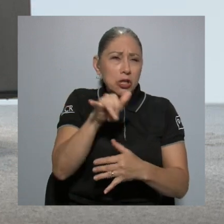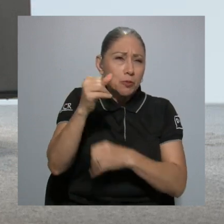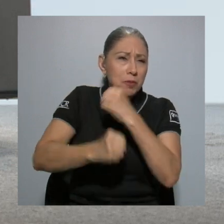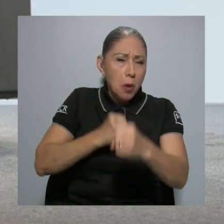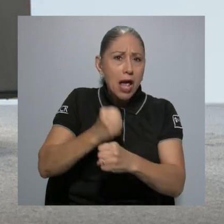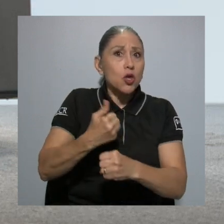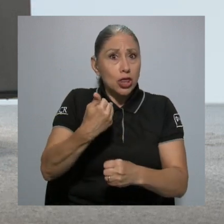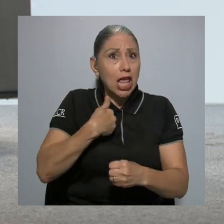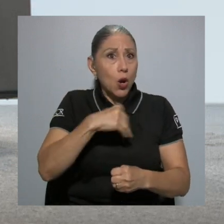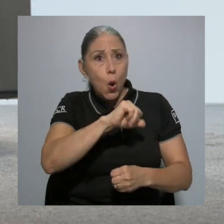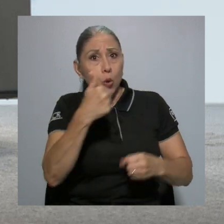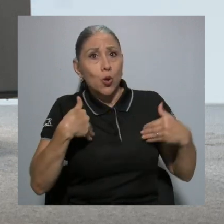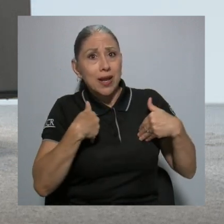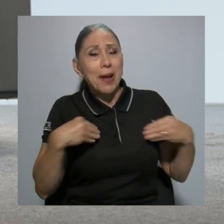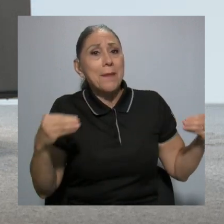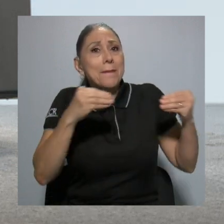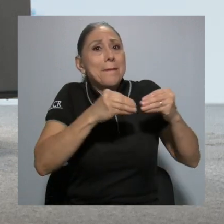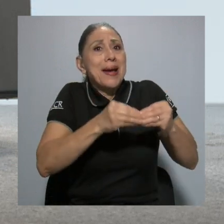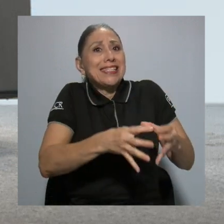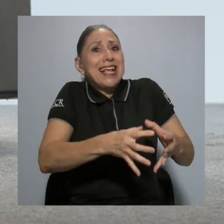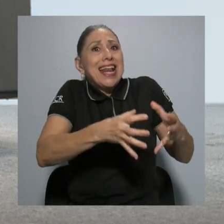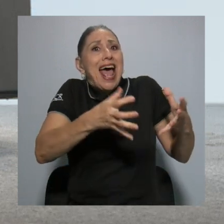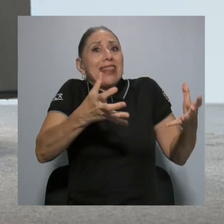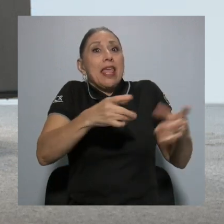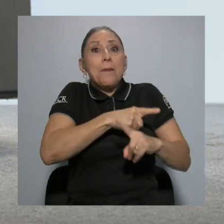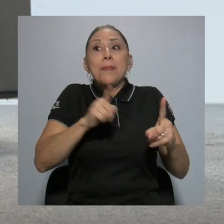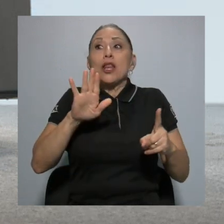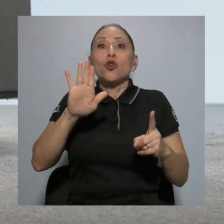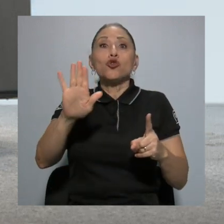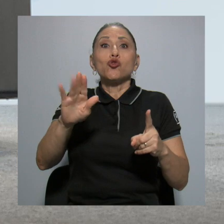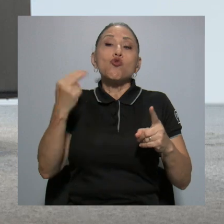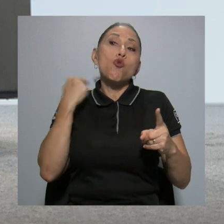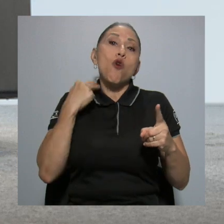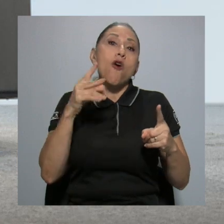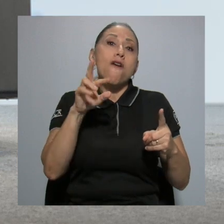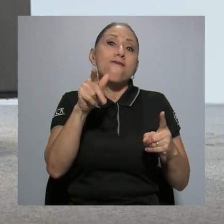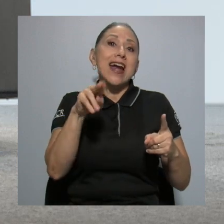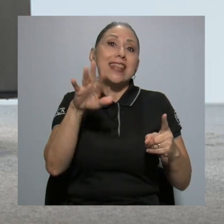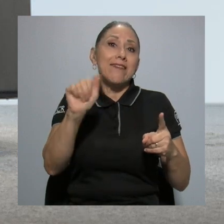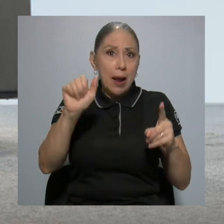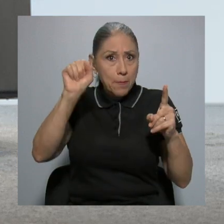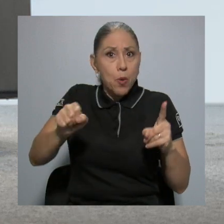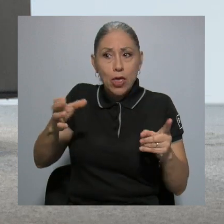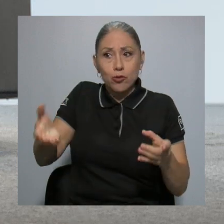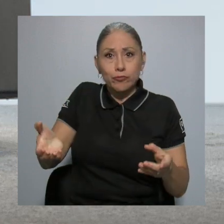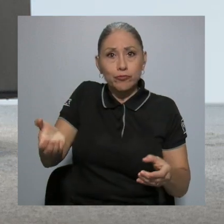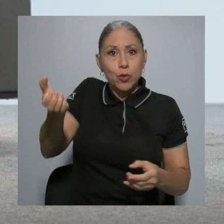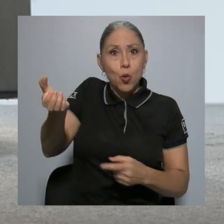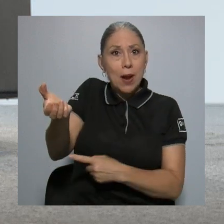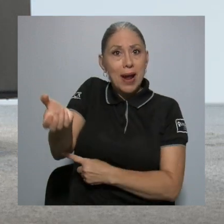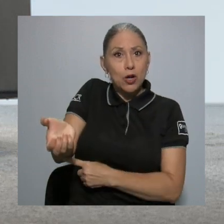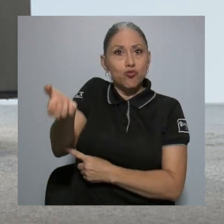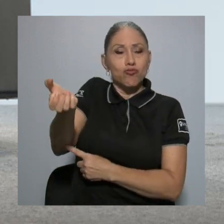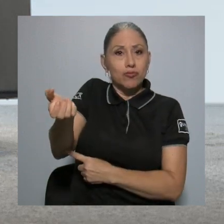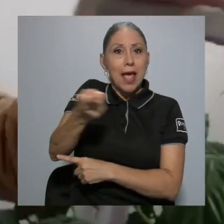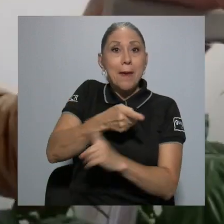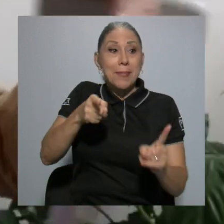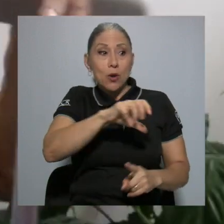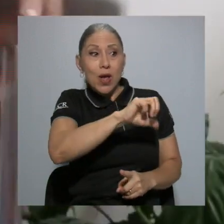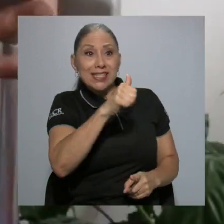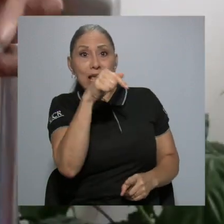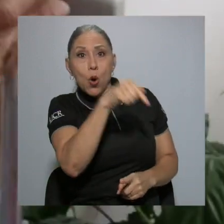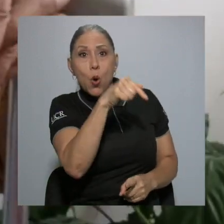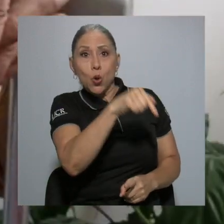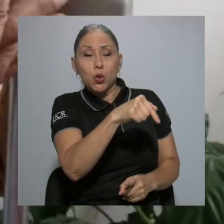más grande del mundo, pero puedo cargar su vértebra con una mano. Este otro, el que ha sido